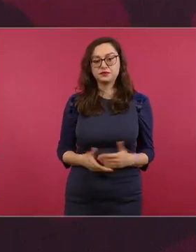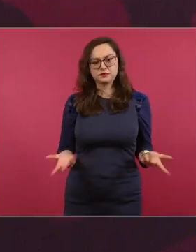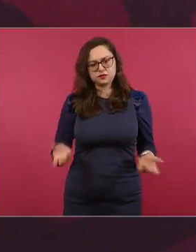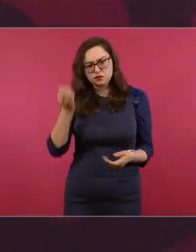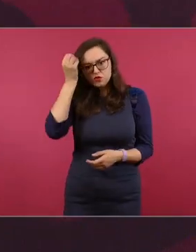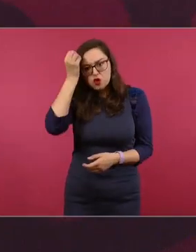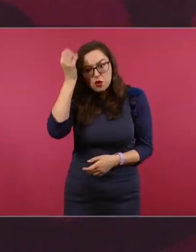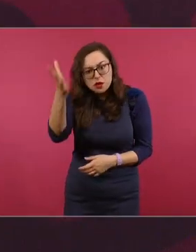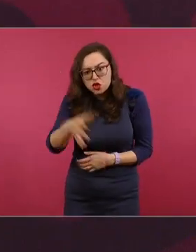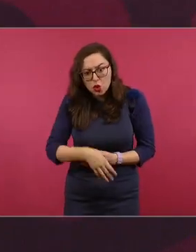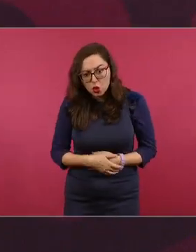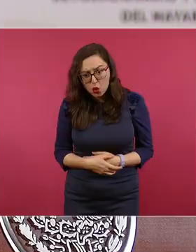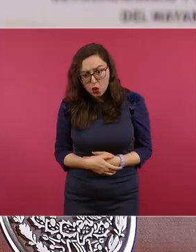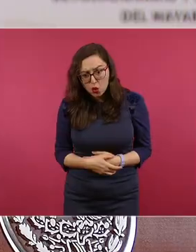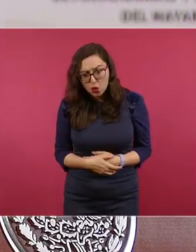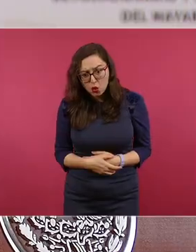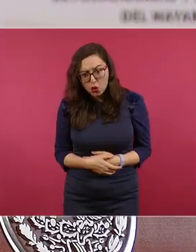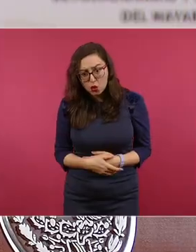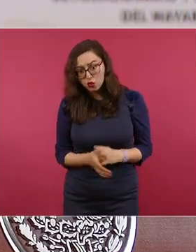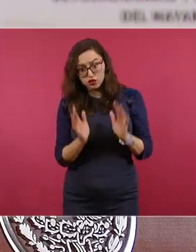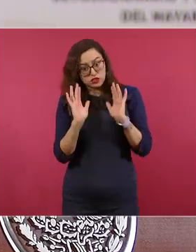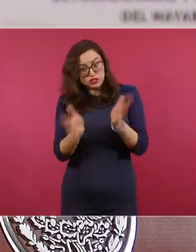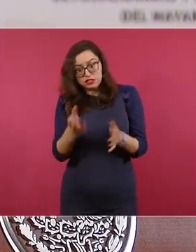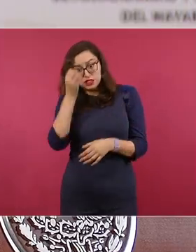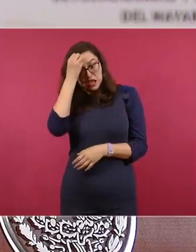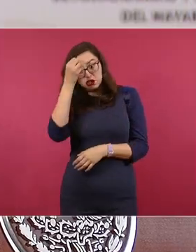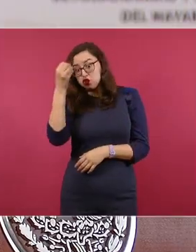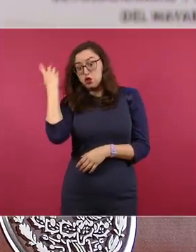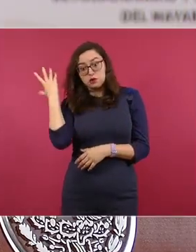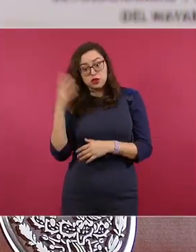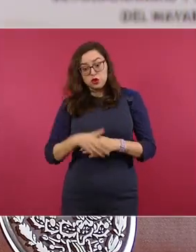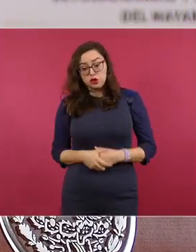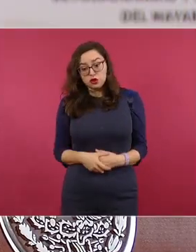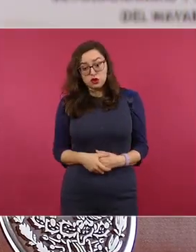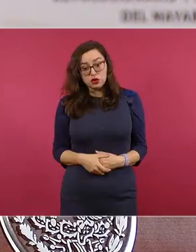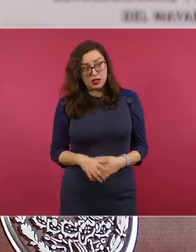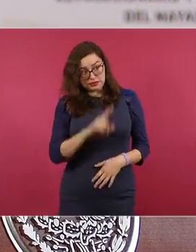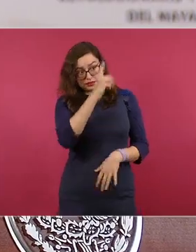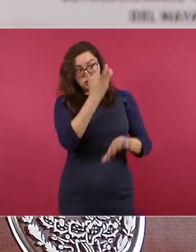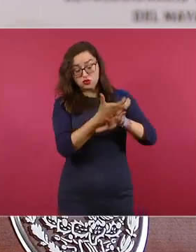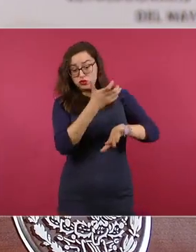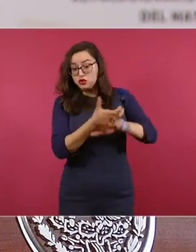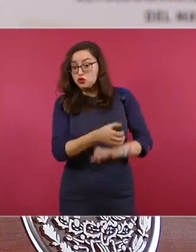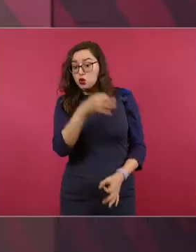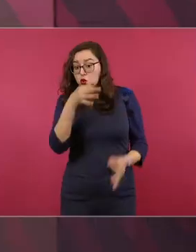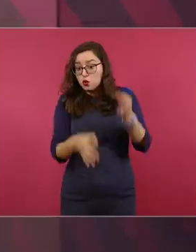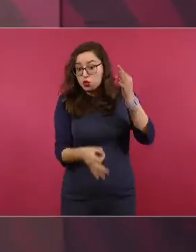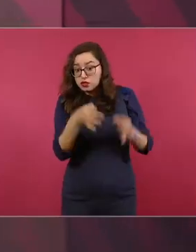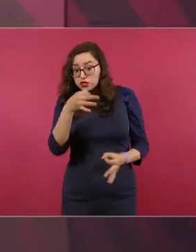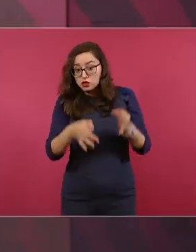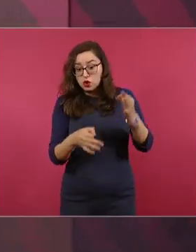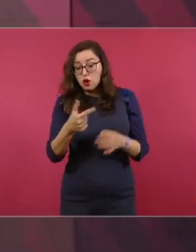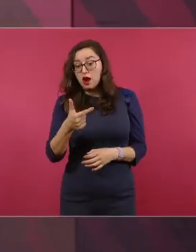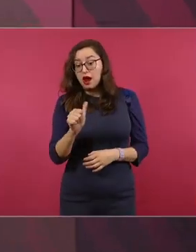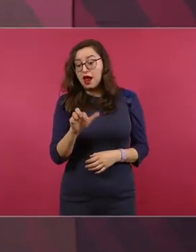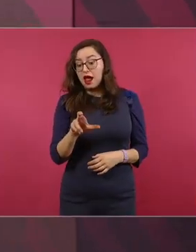nos olvidó lo que se dijo en el juicio de García Luna,